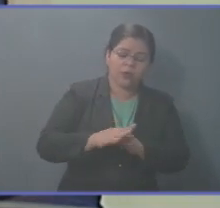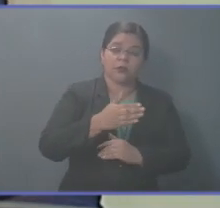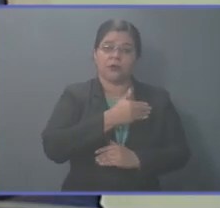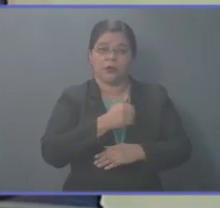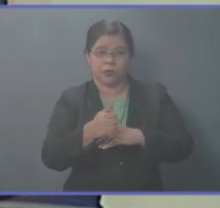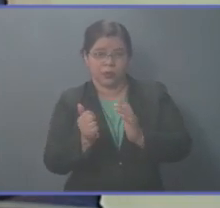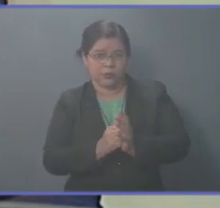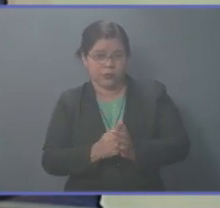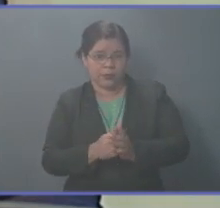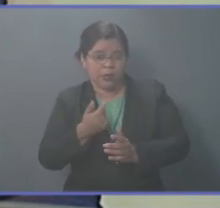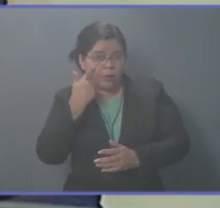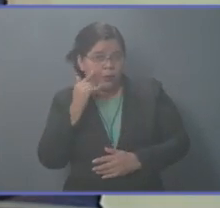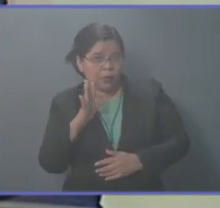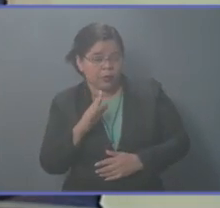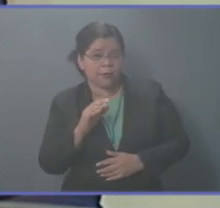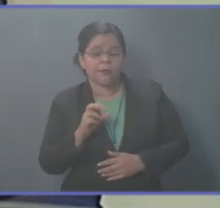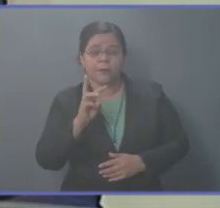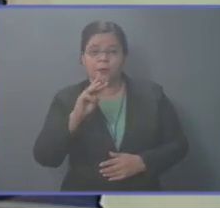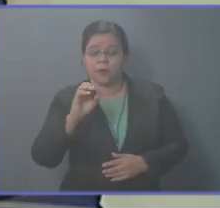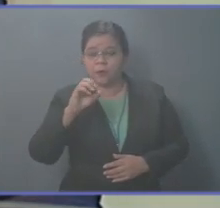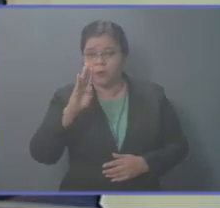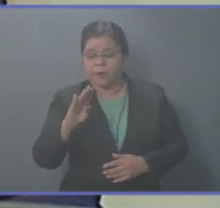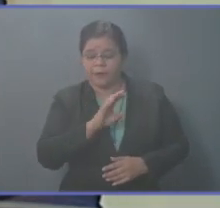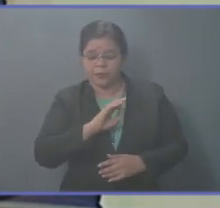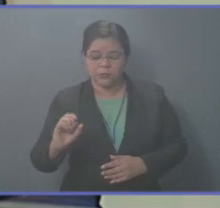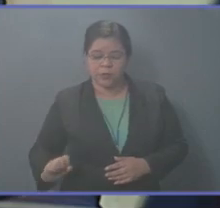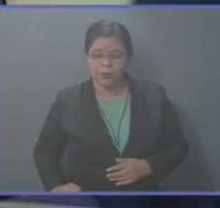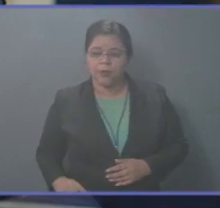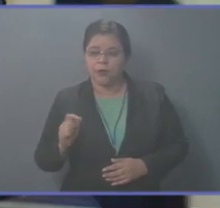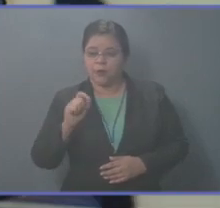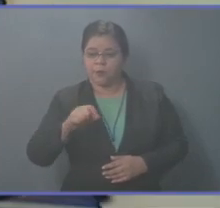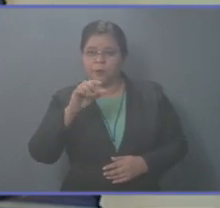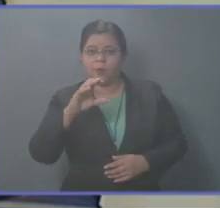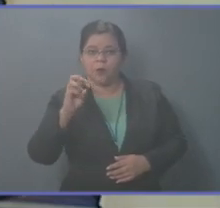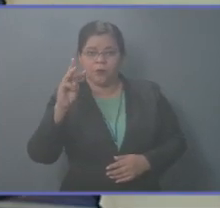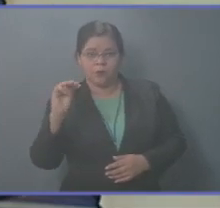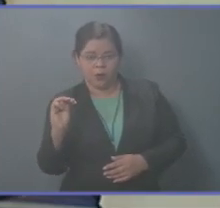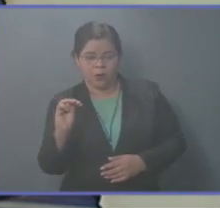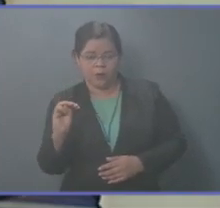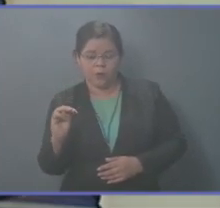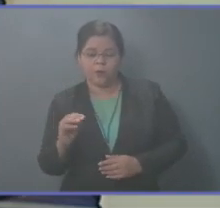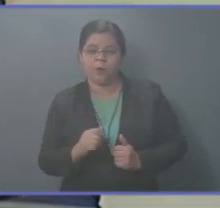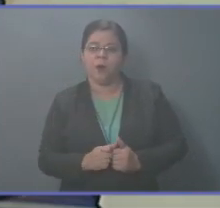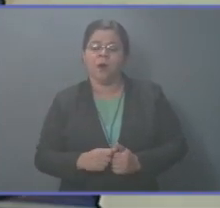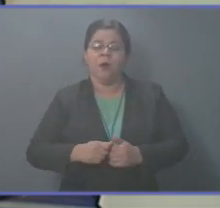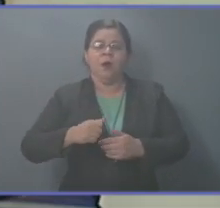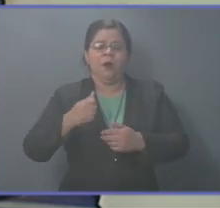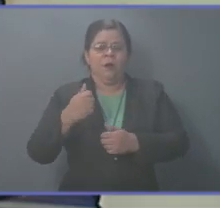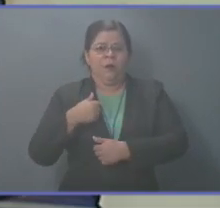Ejemplo, el sitio web elsalvador.com, Noticias Nacional, Crisis de Asamblea Legislativa, Bukele, Militares